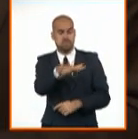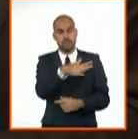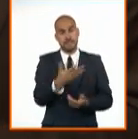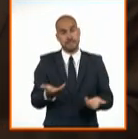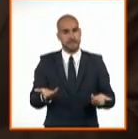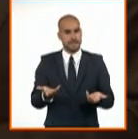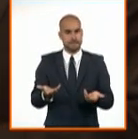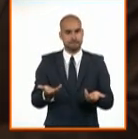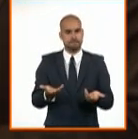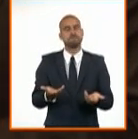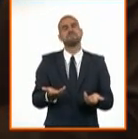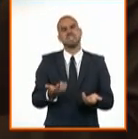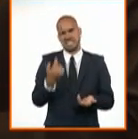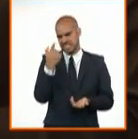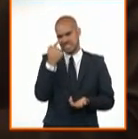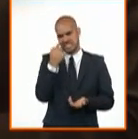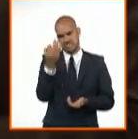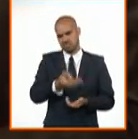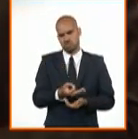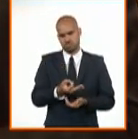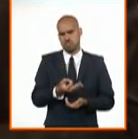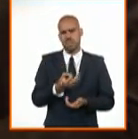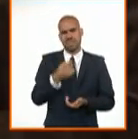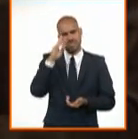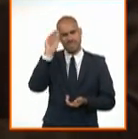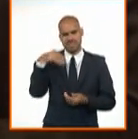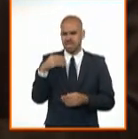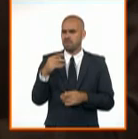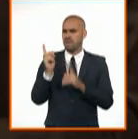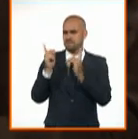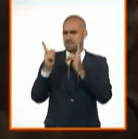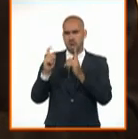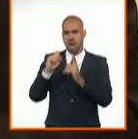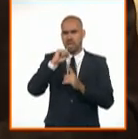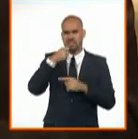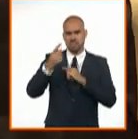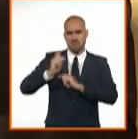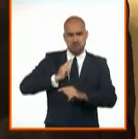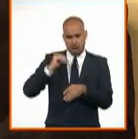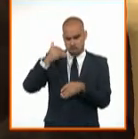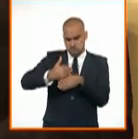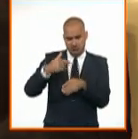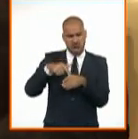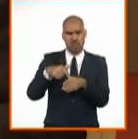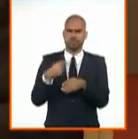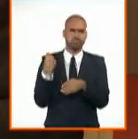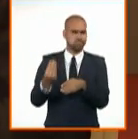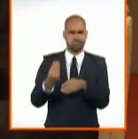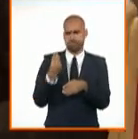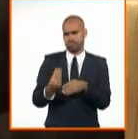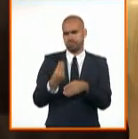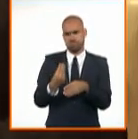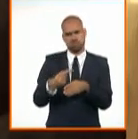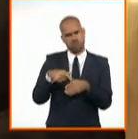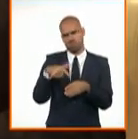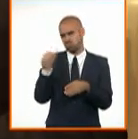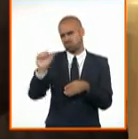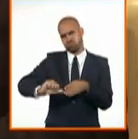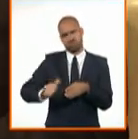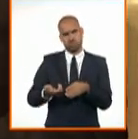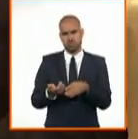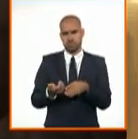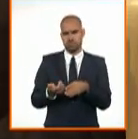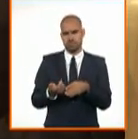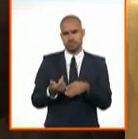demuestra cuán perverso es la política de bloqueo y demuestra también cuán de doble rasero